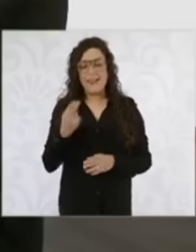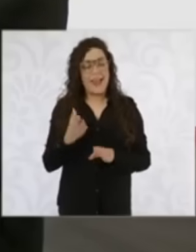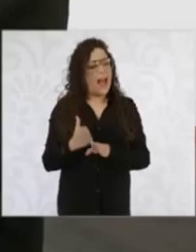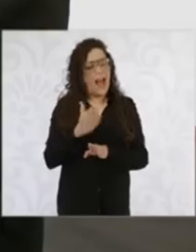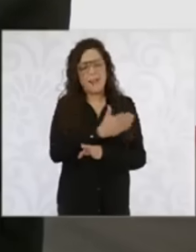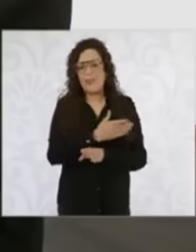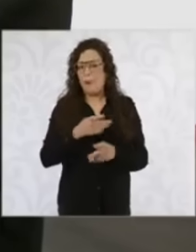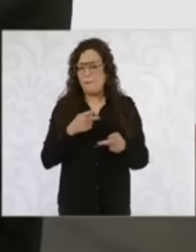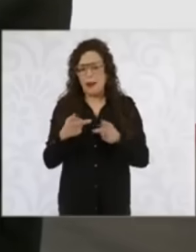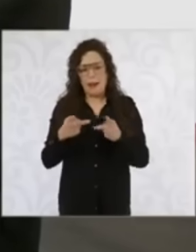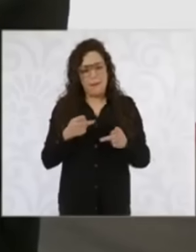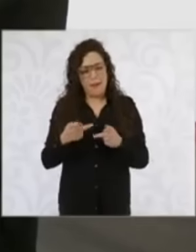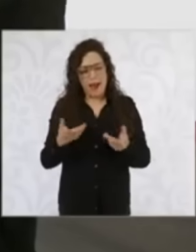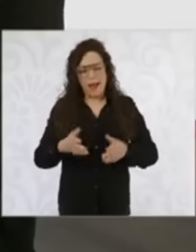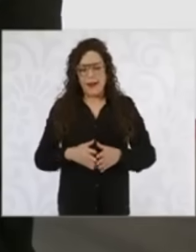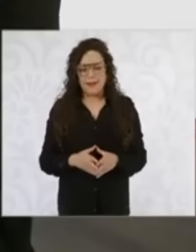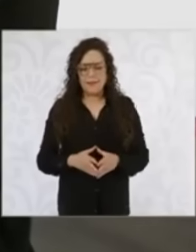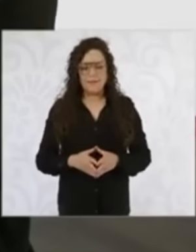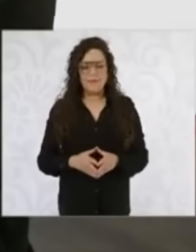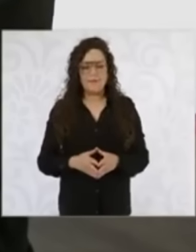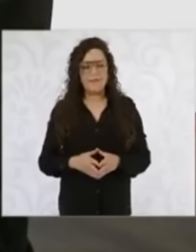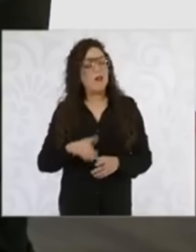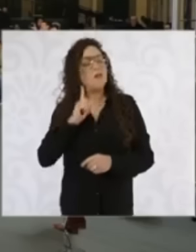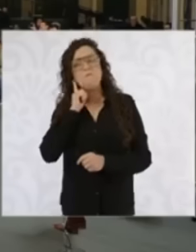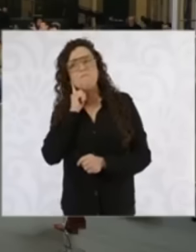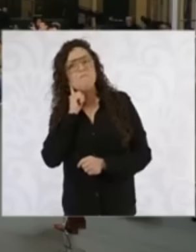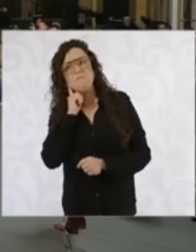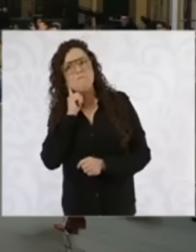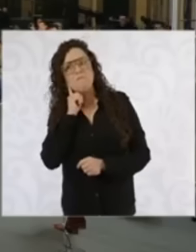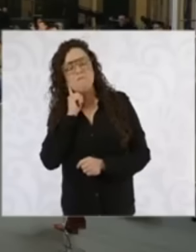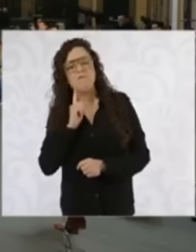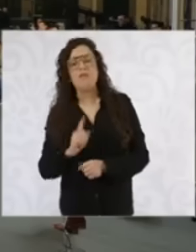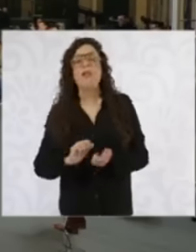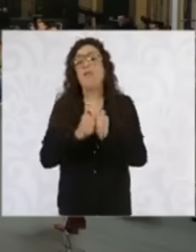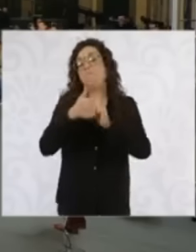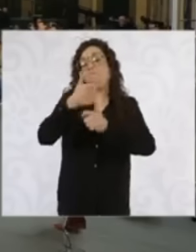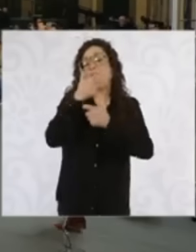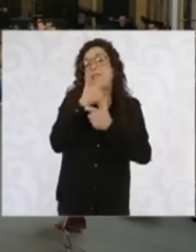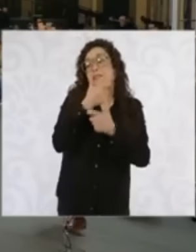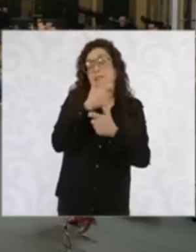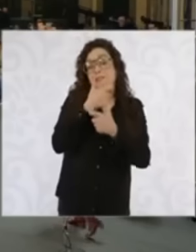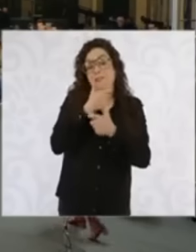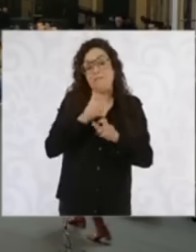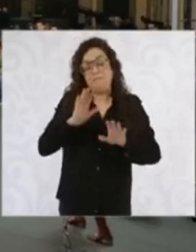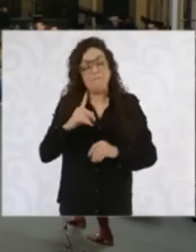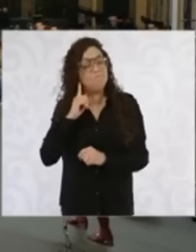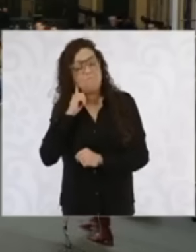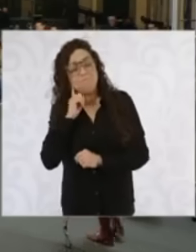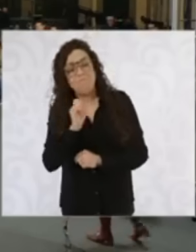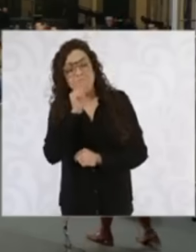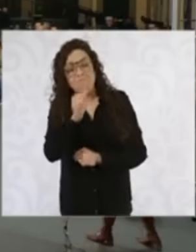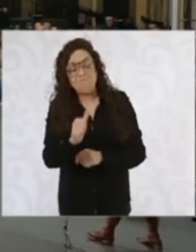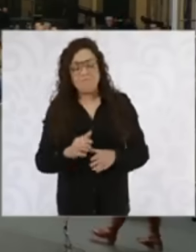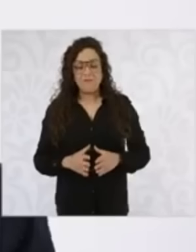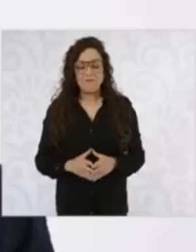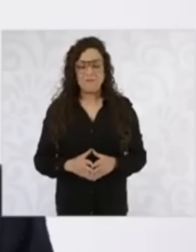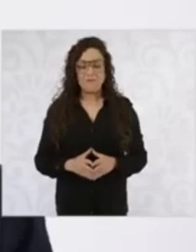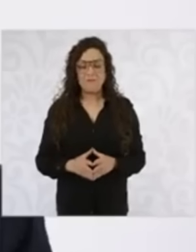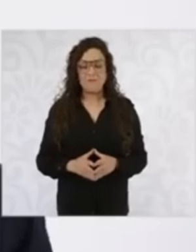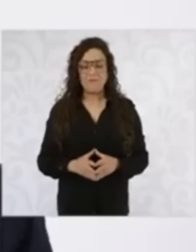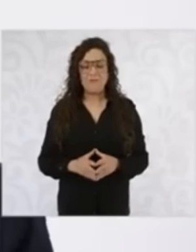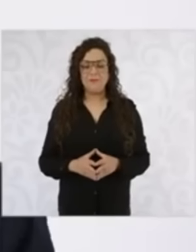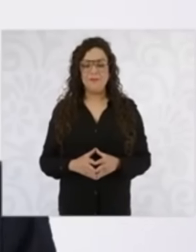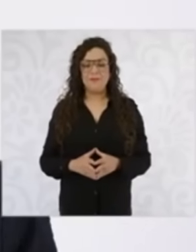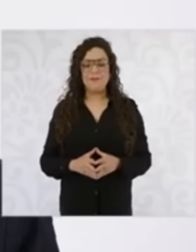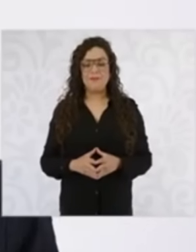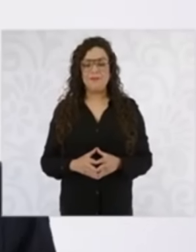de todos los directores generales, de todos los jefes de unidad. Hay una disminución